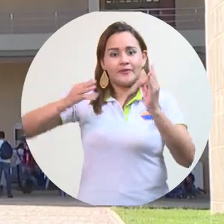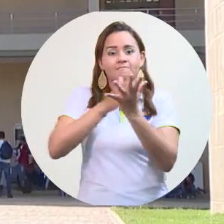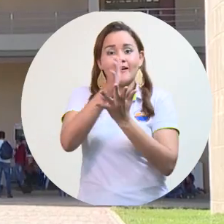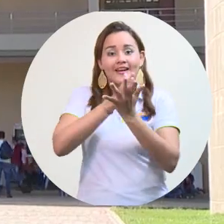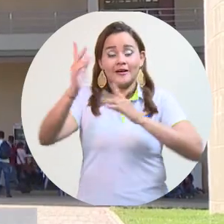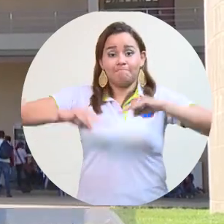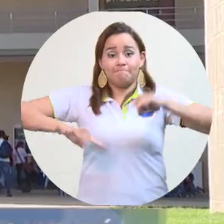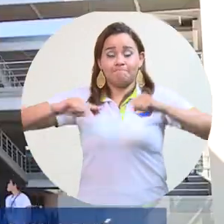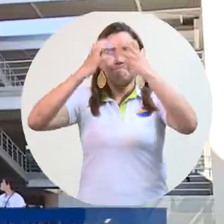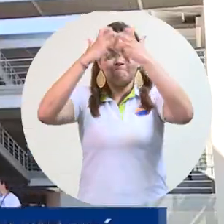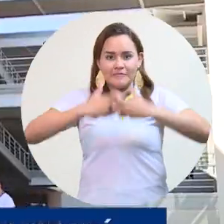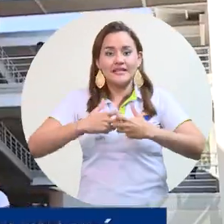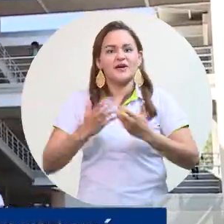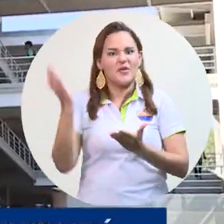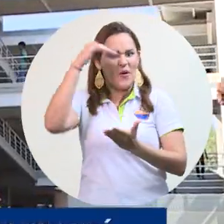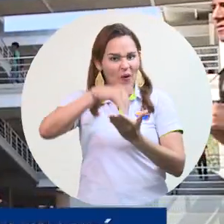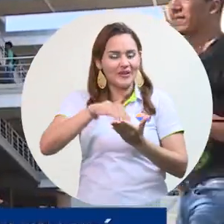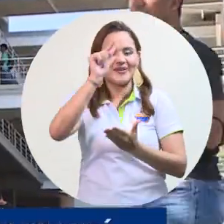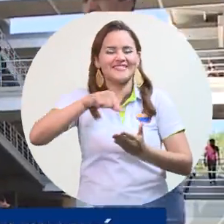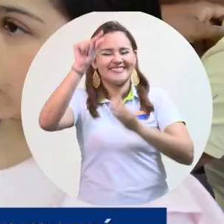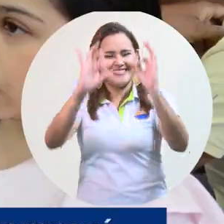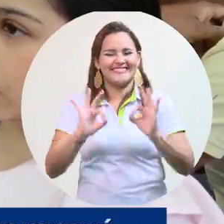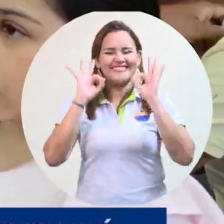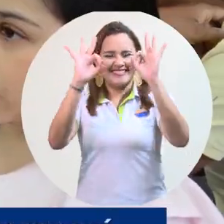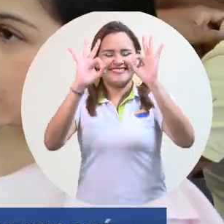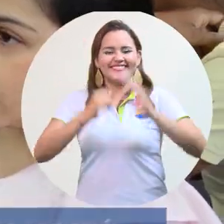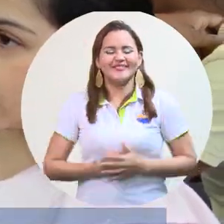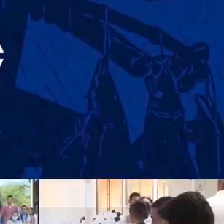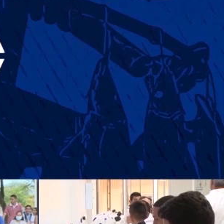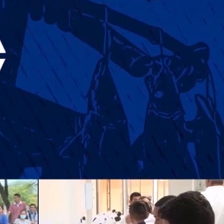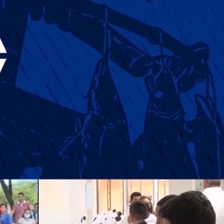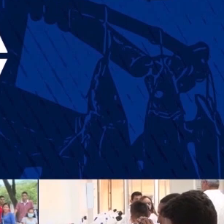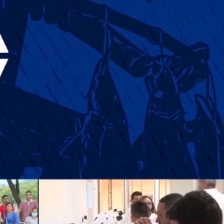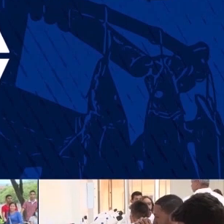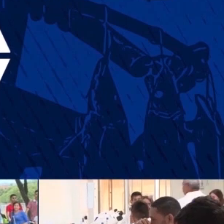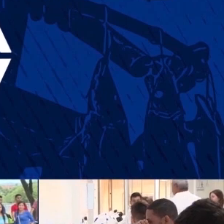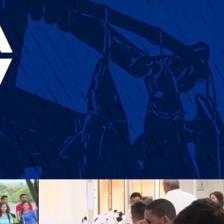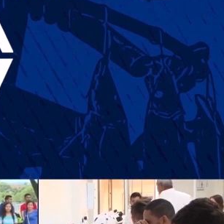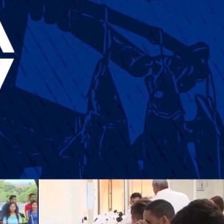El Programa de Administración de Empresas de Unimagdalena renovó acreditación por alta calidad.